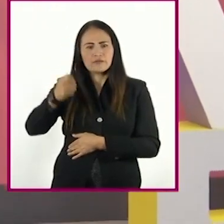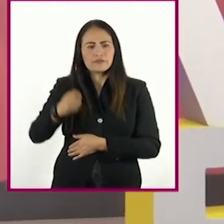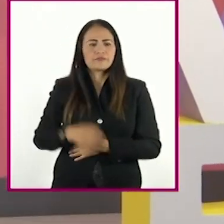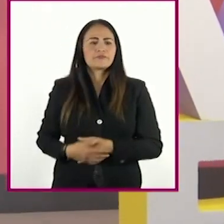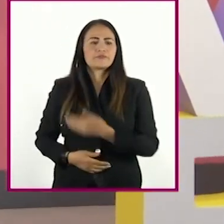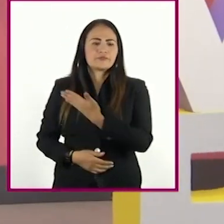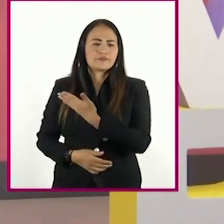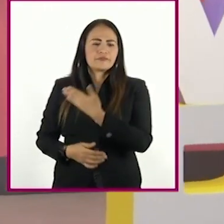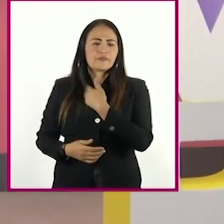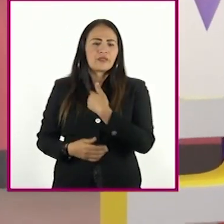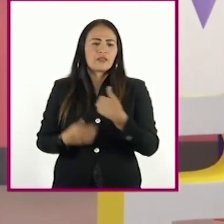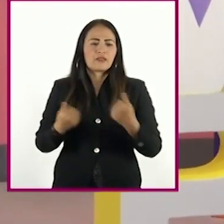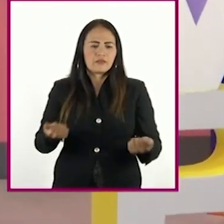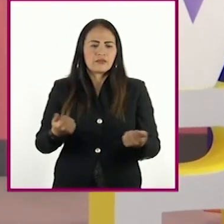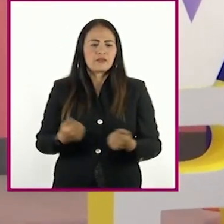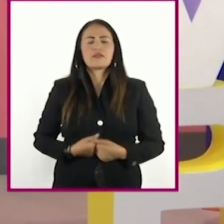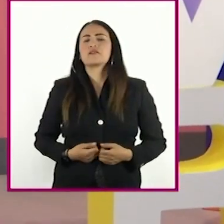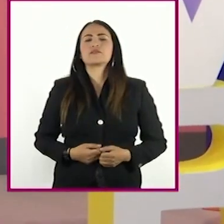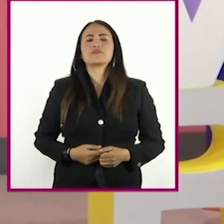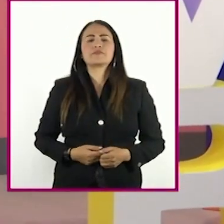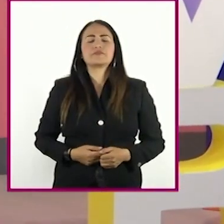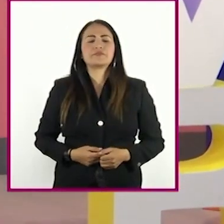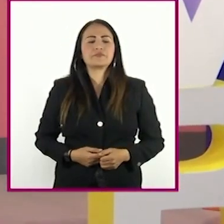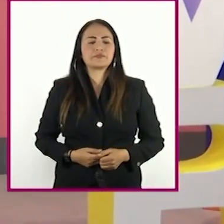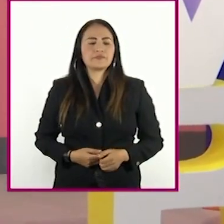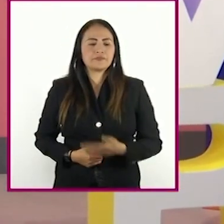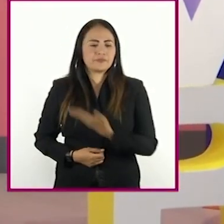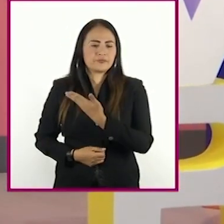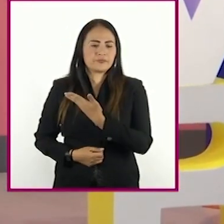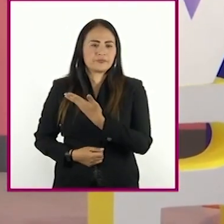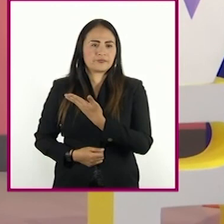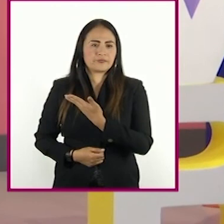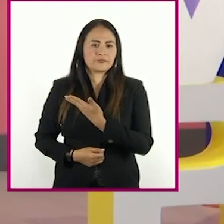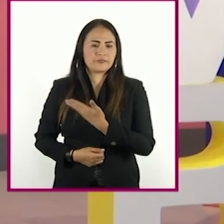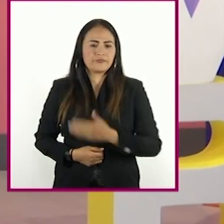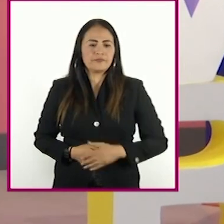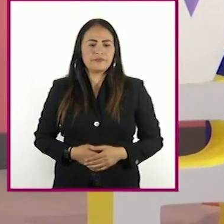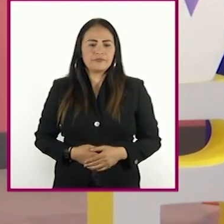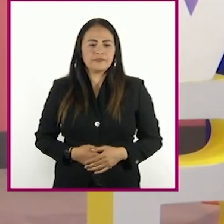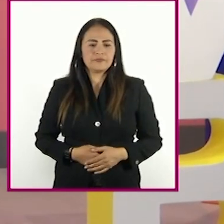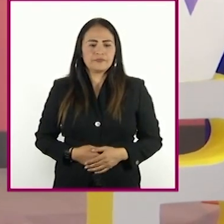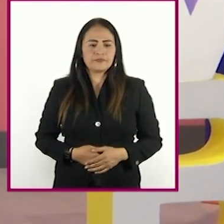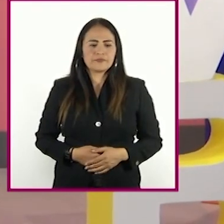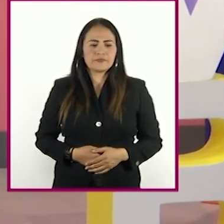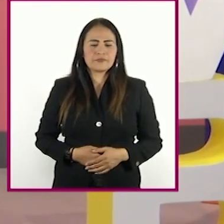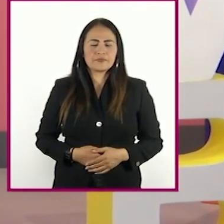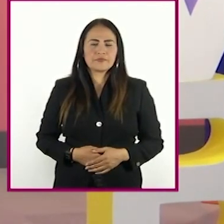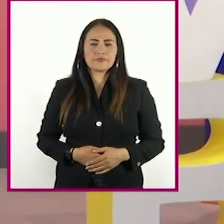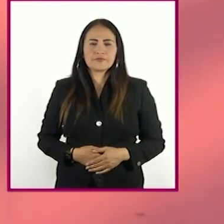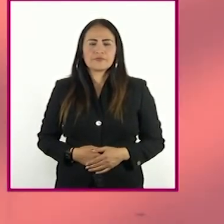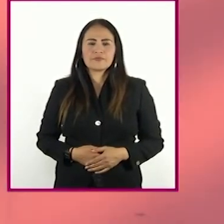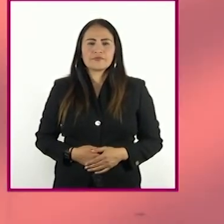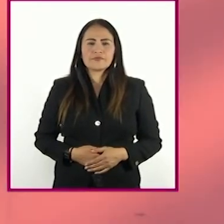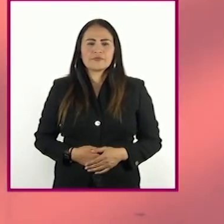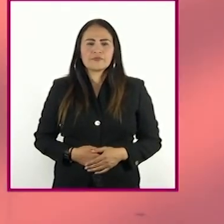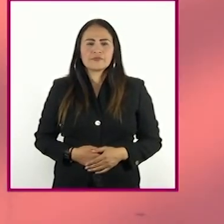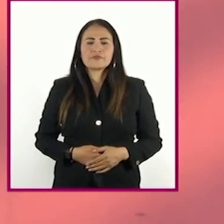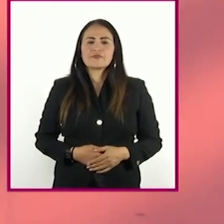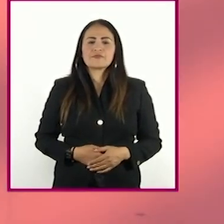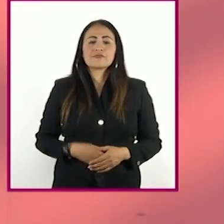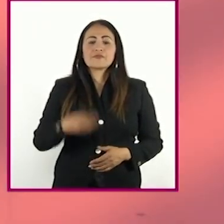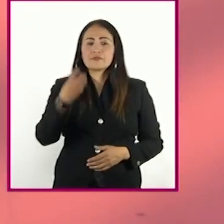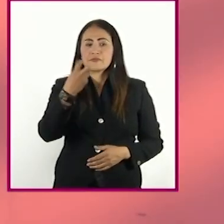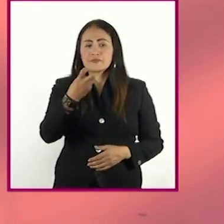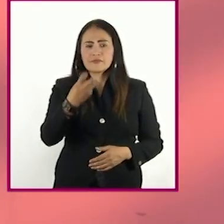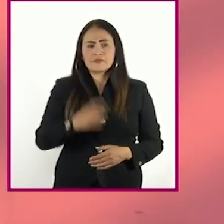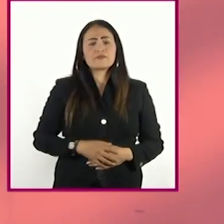Comprende el propósito comunicativo, el argumento y la postura del autor al leer artículos de opinión. Lo anterior para